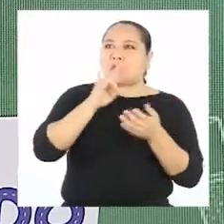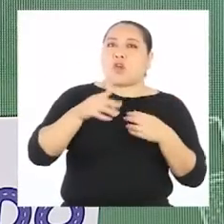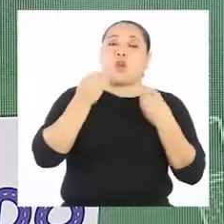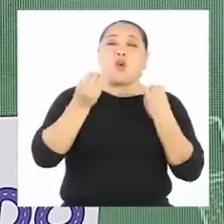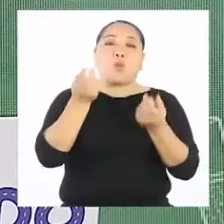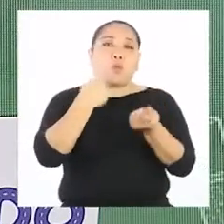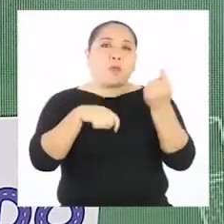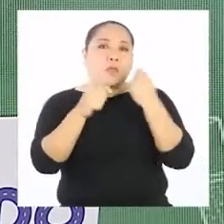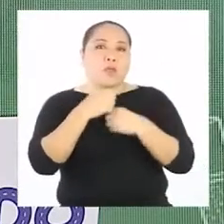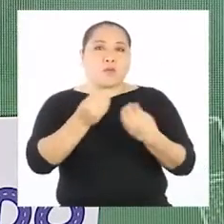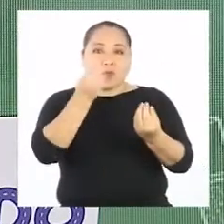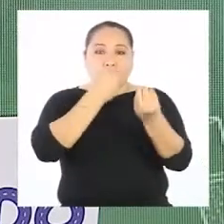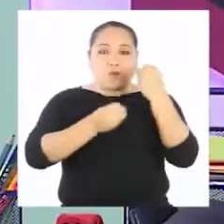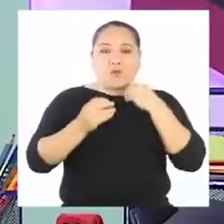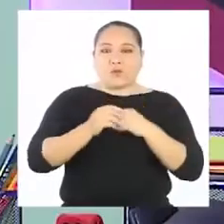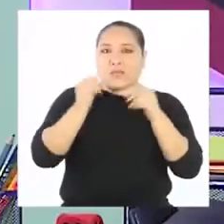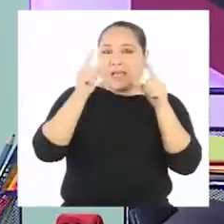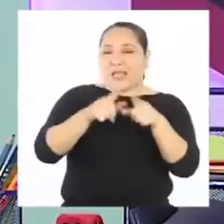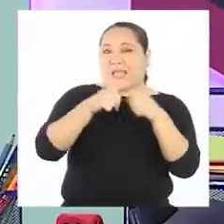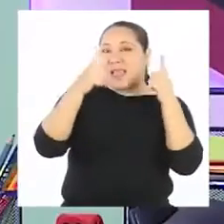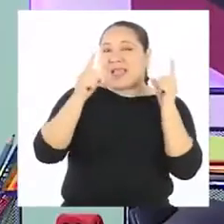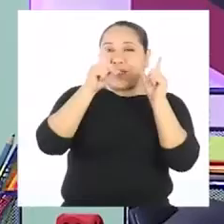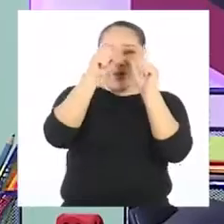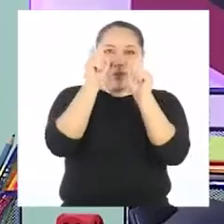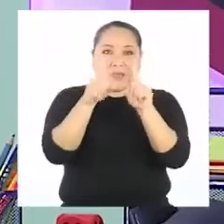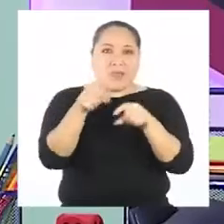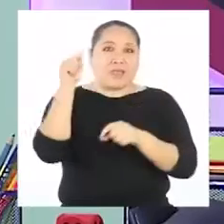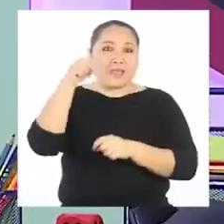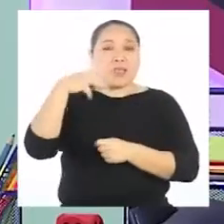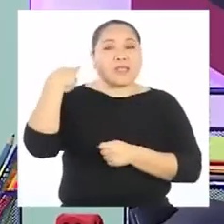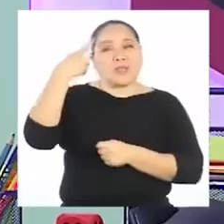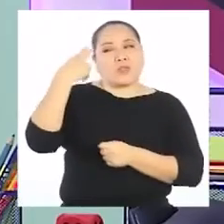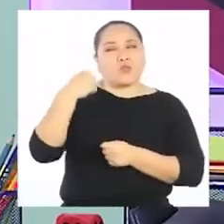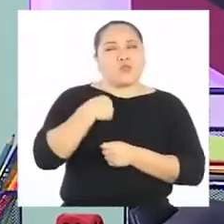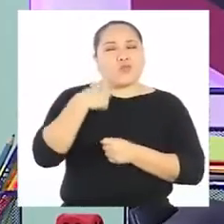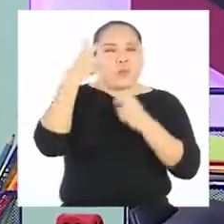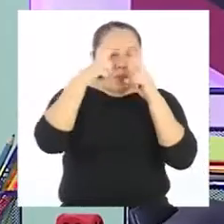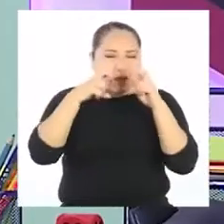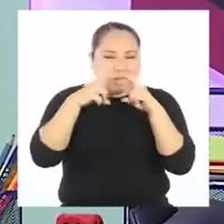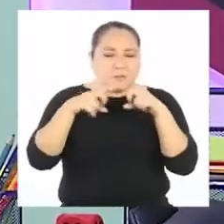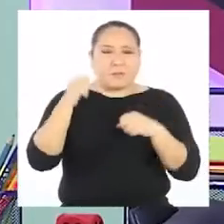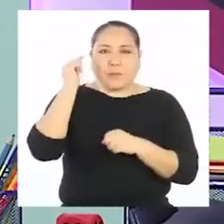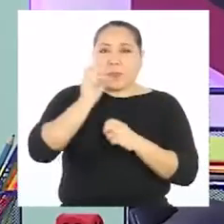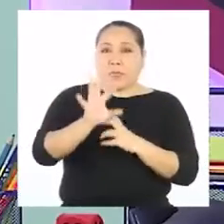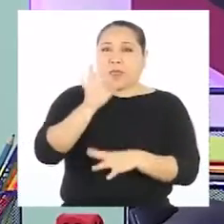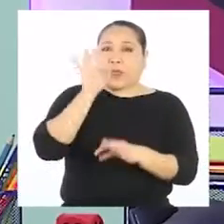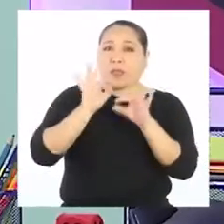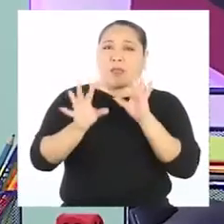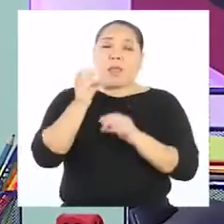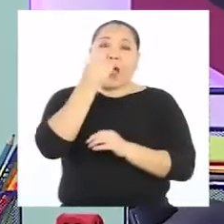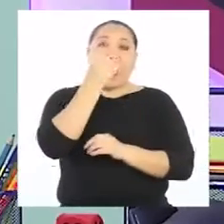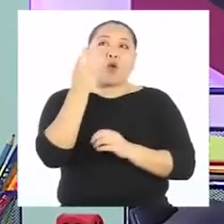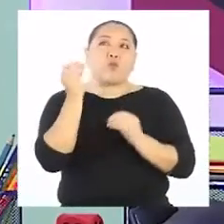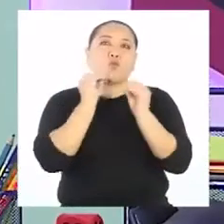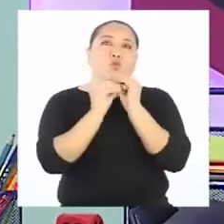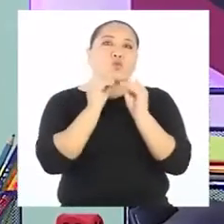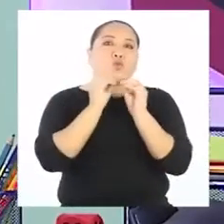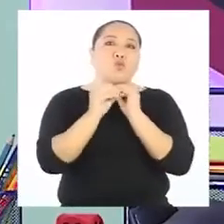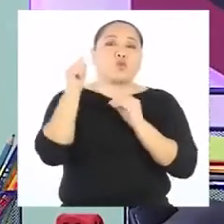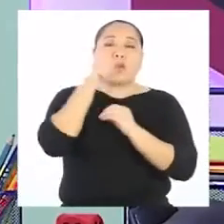usamos? ¿Cómo vendemos comida? Es una gran pregunta. Por eso he estado investigando y he descubierto